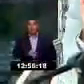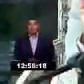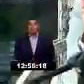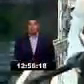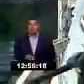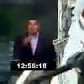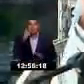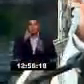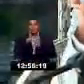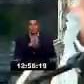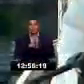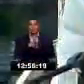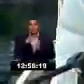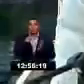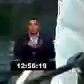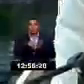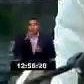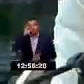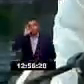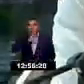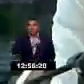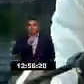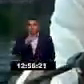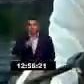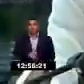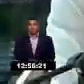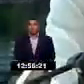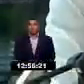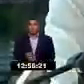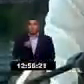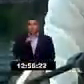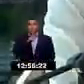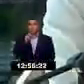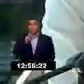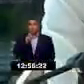los demandó a estos policías, presidente, por